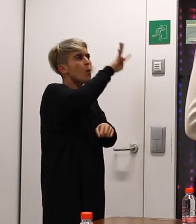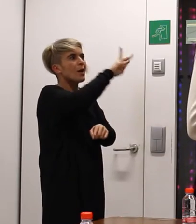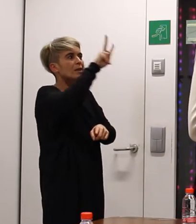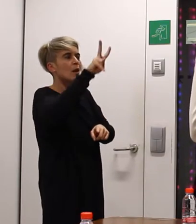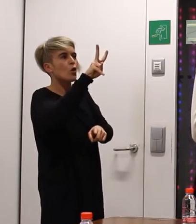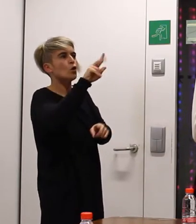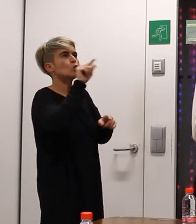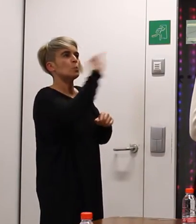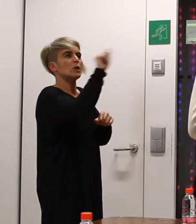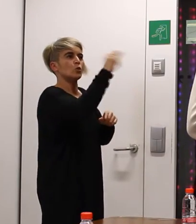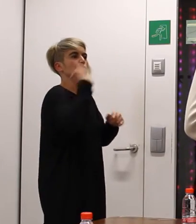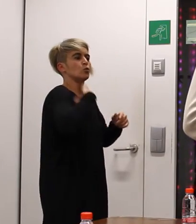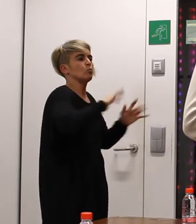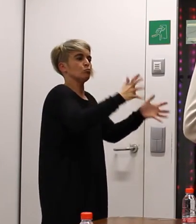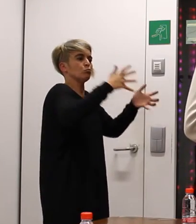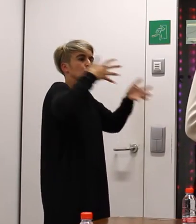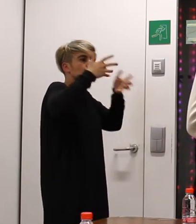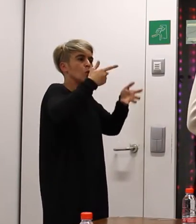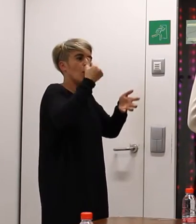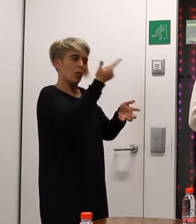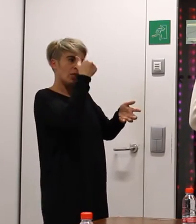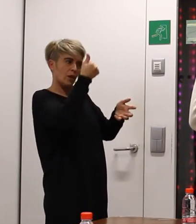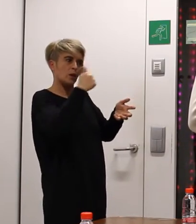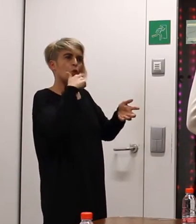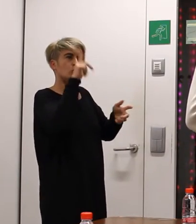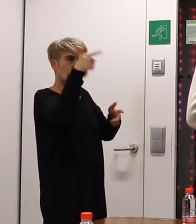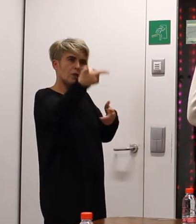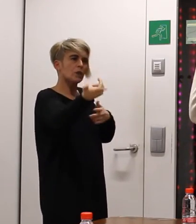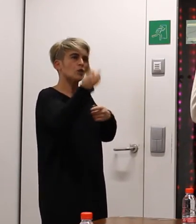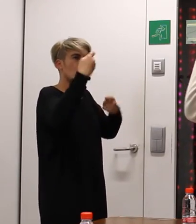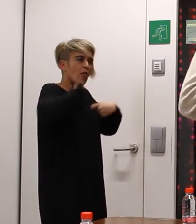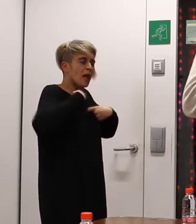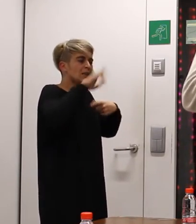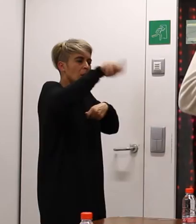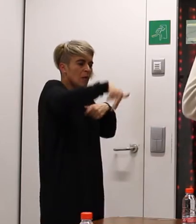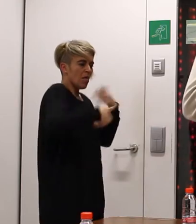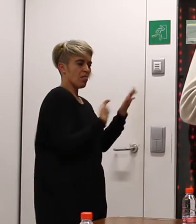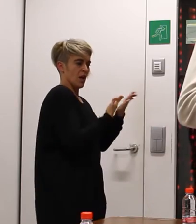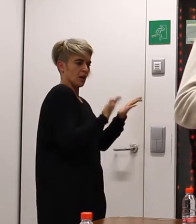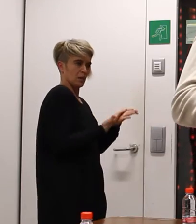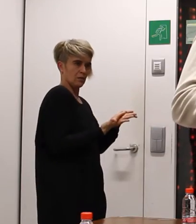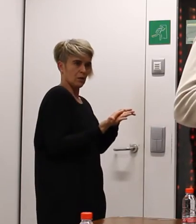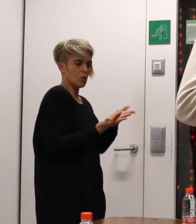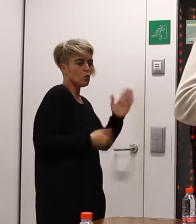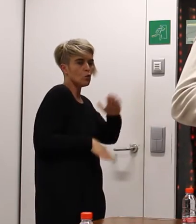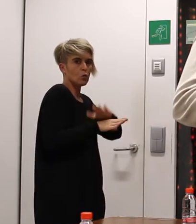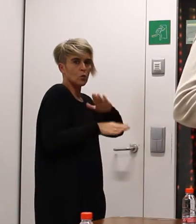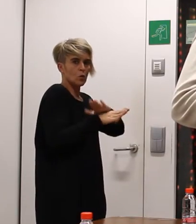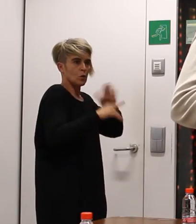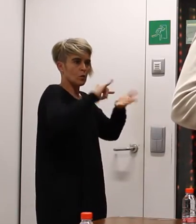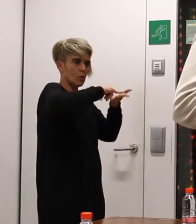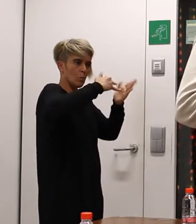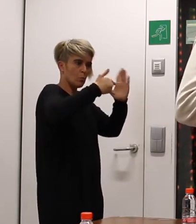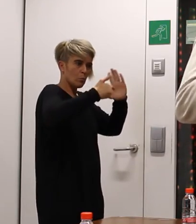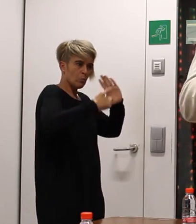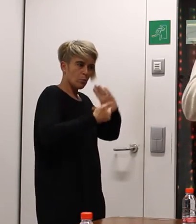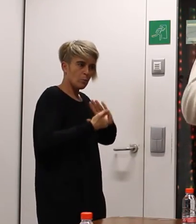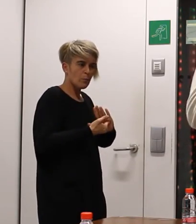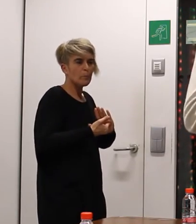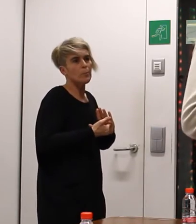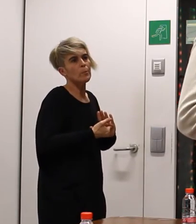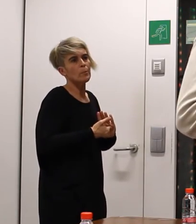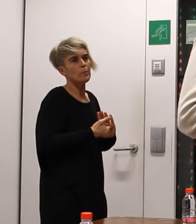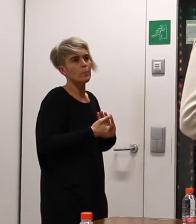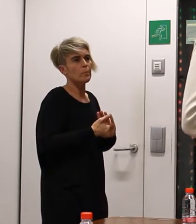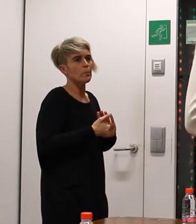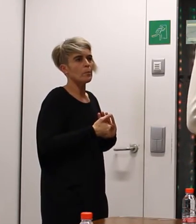esos certificados con los cuales podemos demostrar que nuestra energía es verde. Y seguimos con los proyectos. Tuvimos que hacer un parón porque, ya sabéis,